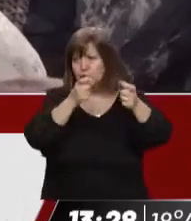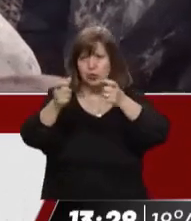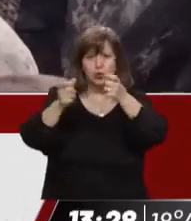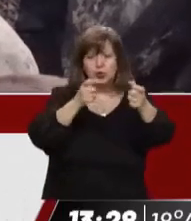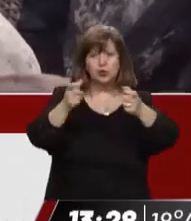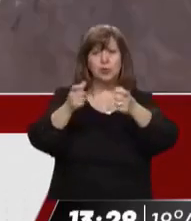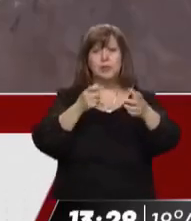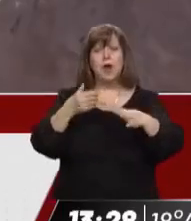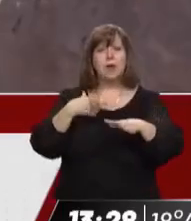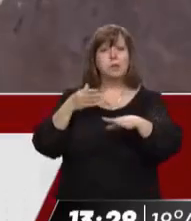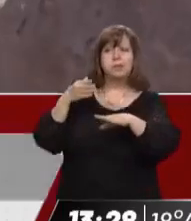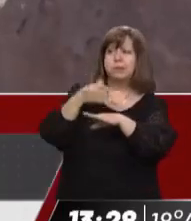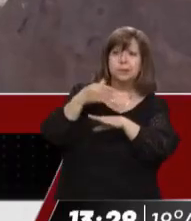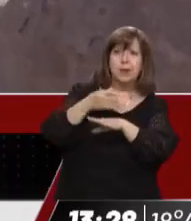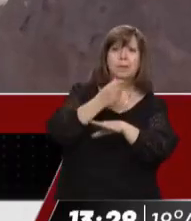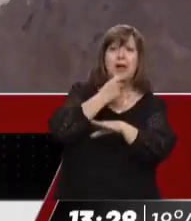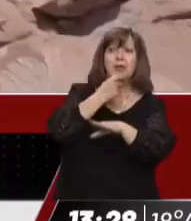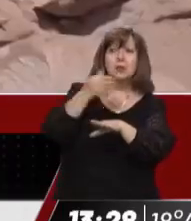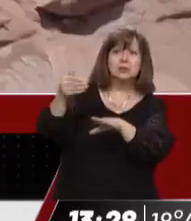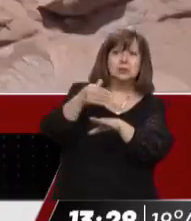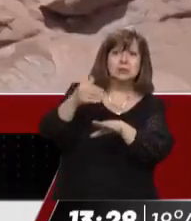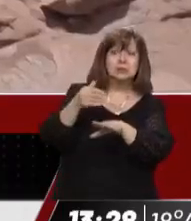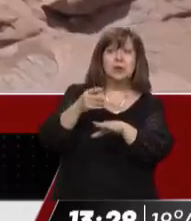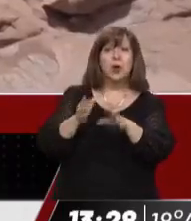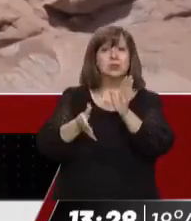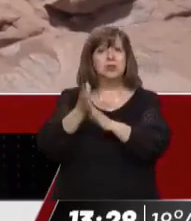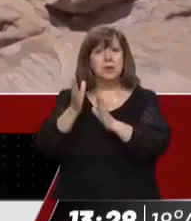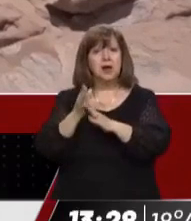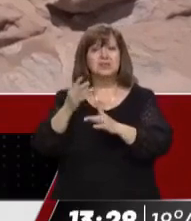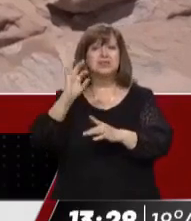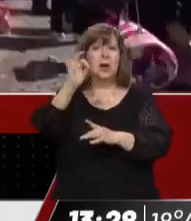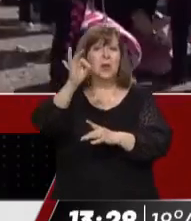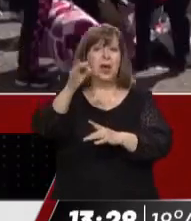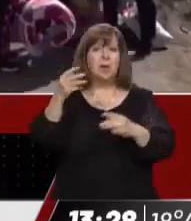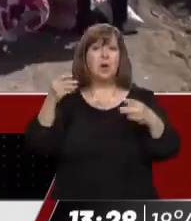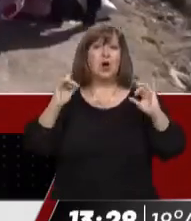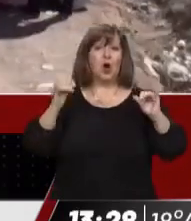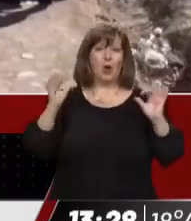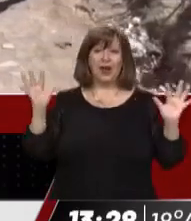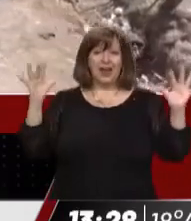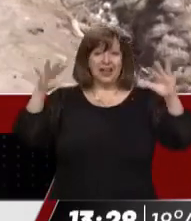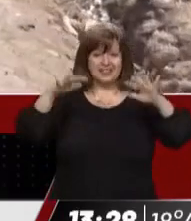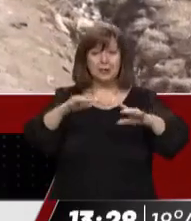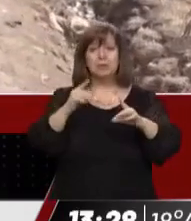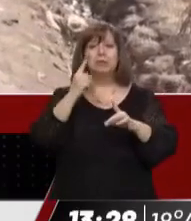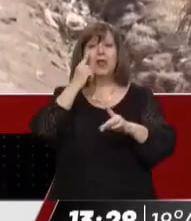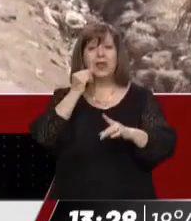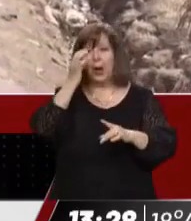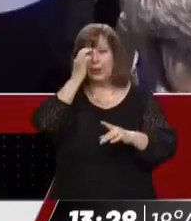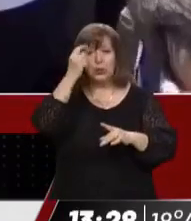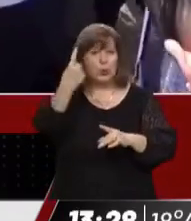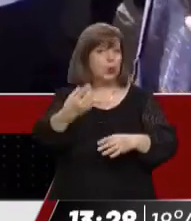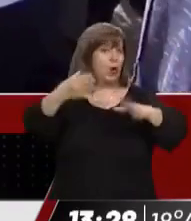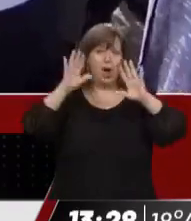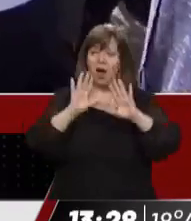control de ingreso Y egreso de la provincia también sabemos que va a haber mucha movilidad de chicos de todos de todos lados como pasa siempre los 21 y lo